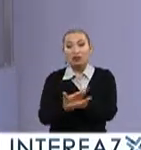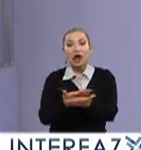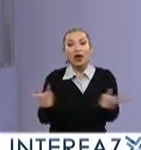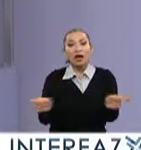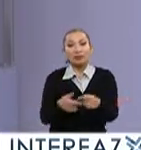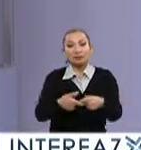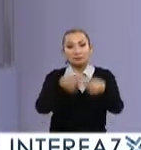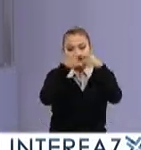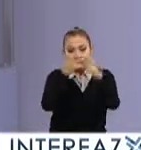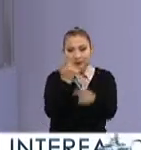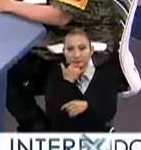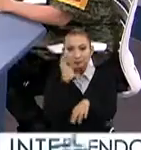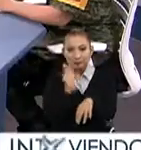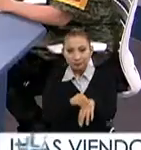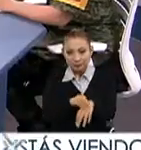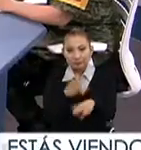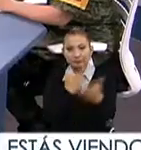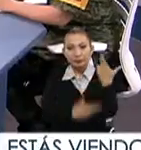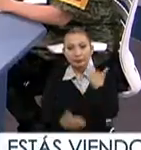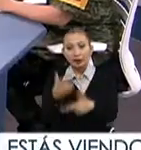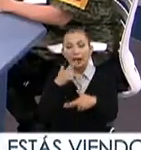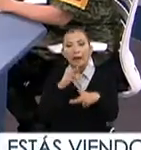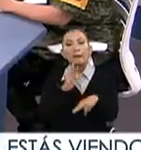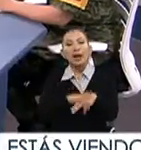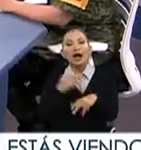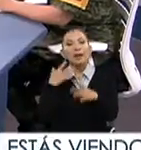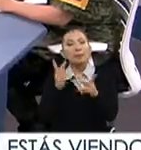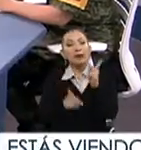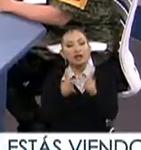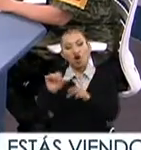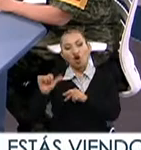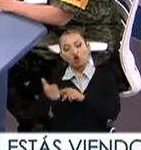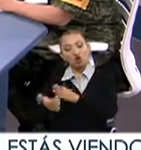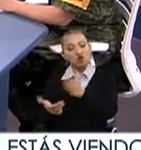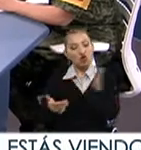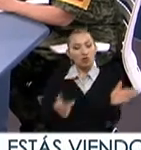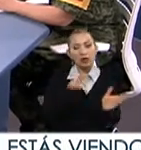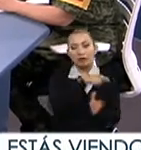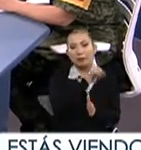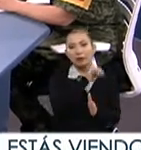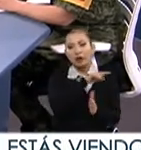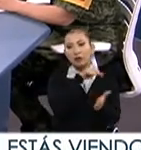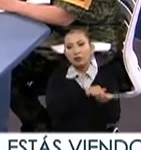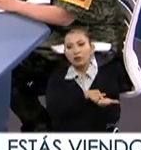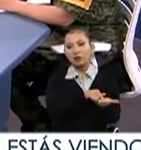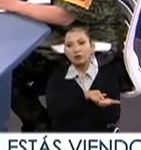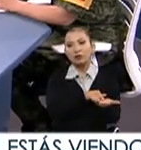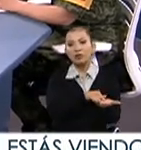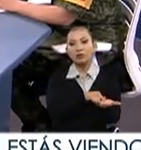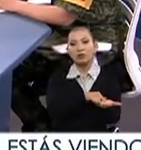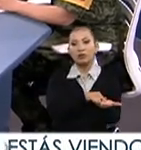hacer una breve pausa, si nos lo permite, y regresamos precisamente a platicar del otro lado de la moneda. Ya se encuentra también en el estudio